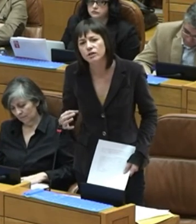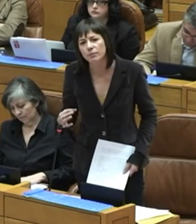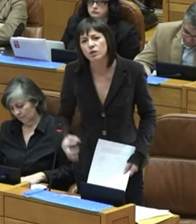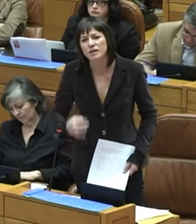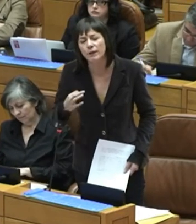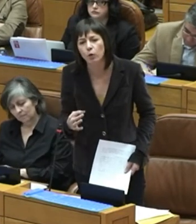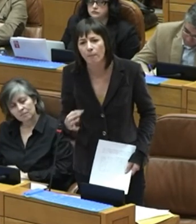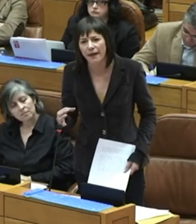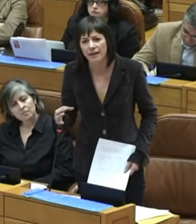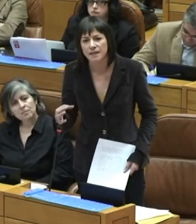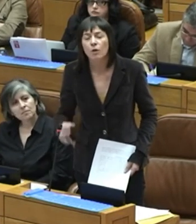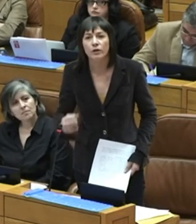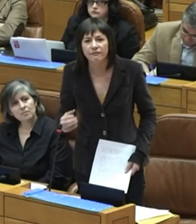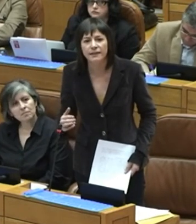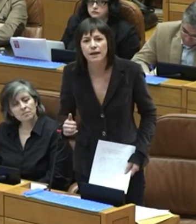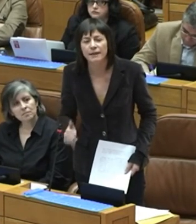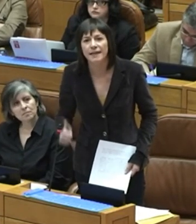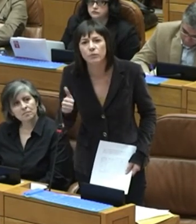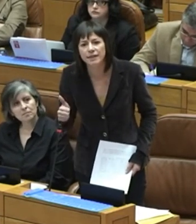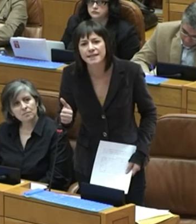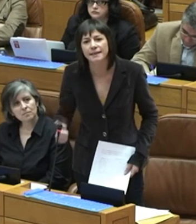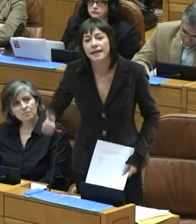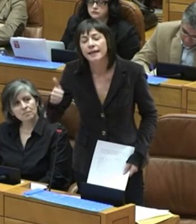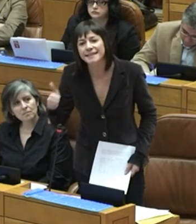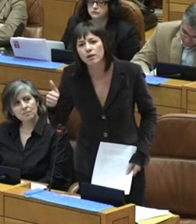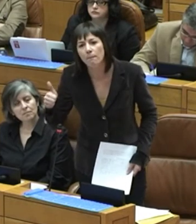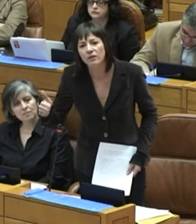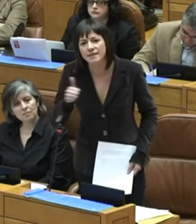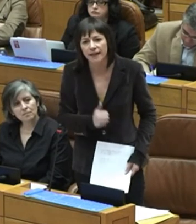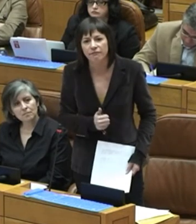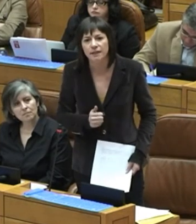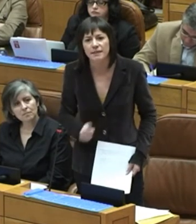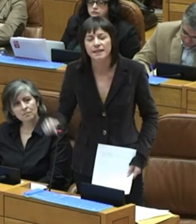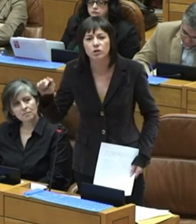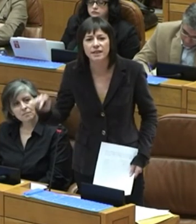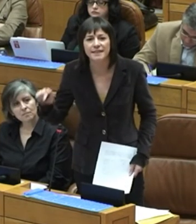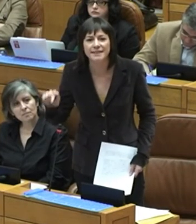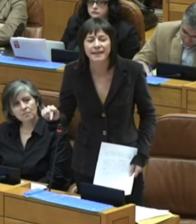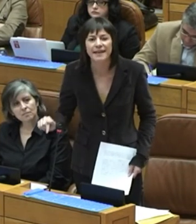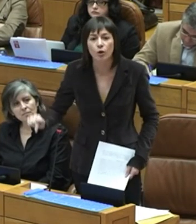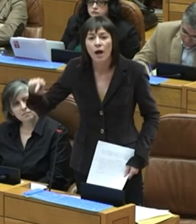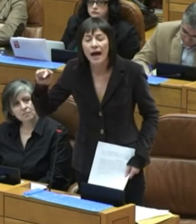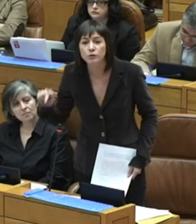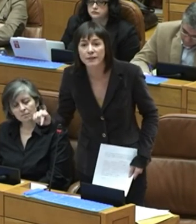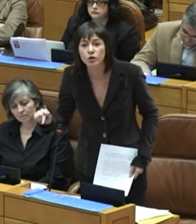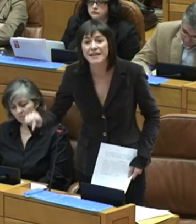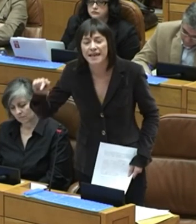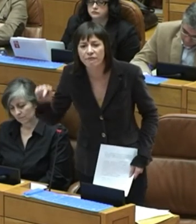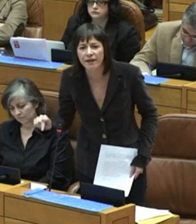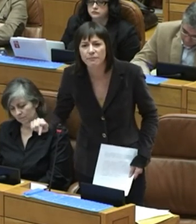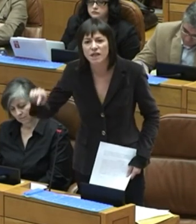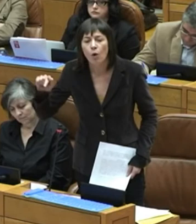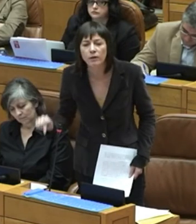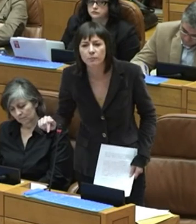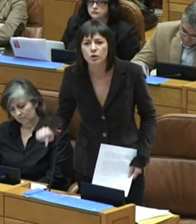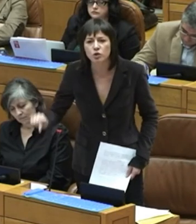milleiros de persoas preocupadas porque efectivamente hai moita xente que xa non pode chegar a fin de mes e vostedes están creando aos persoas que